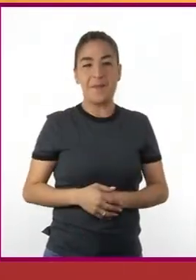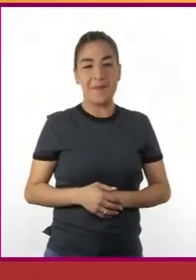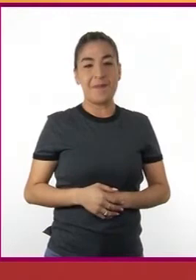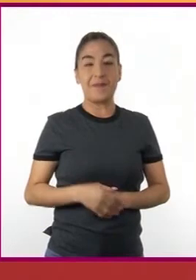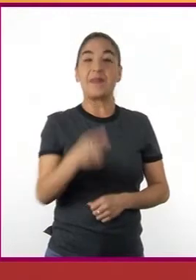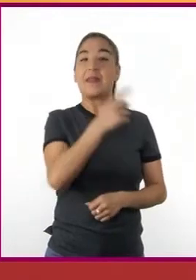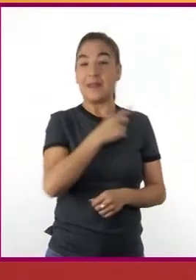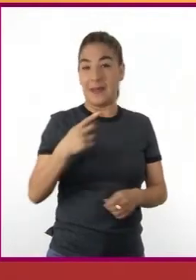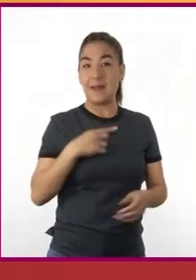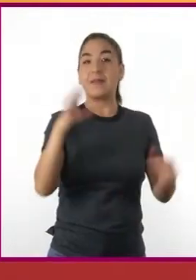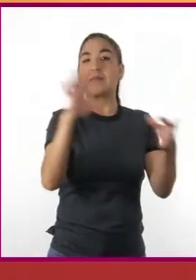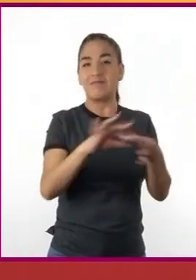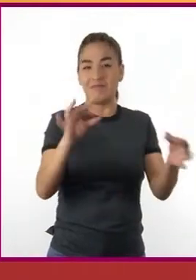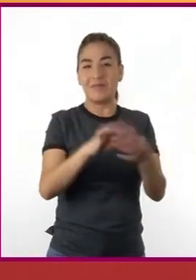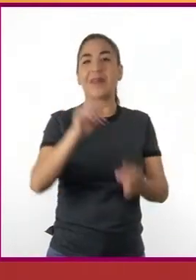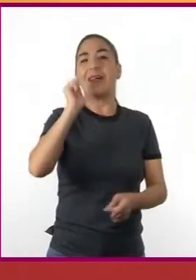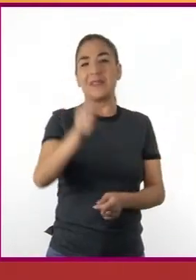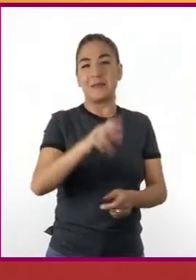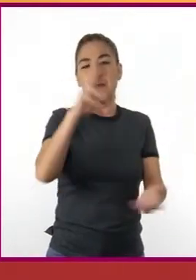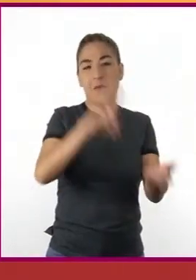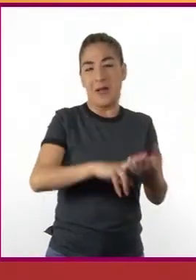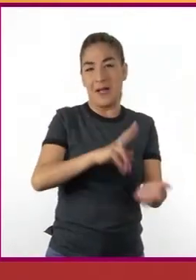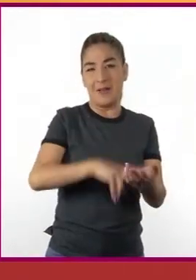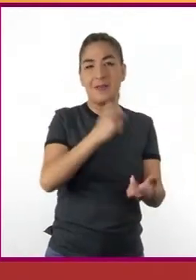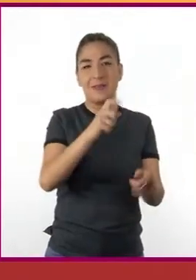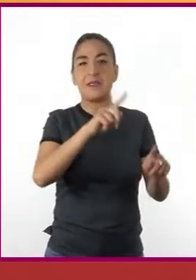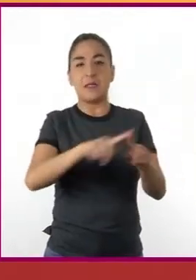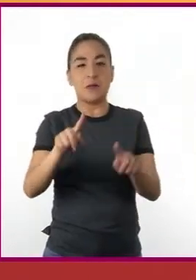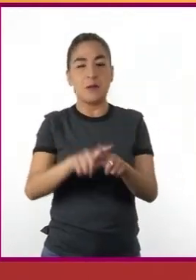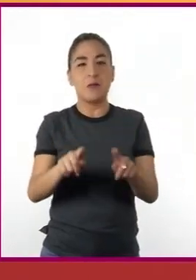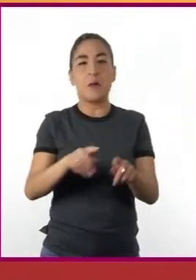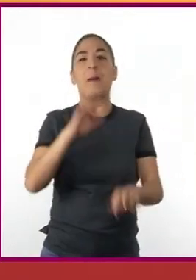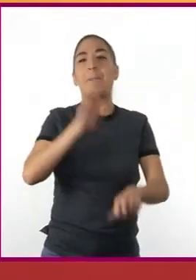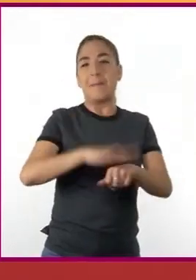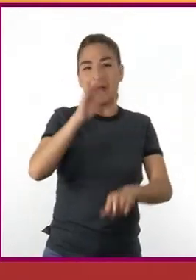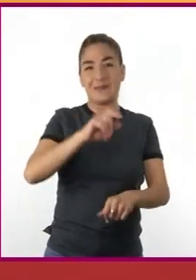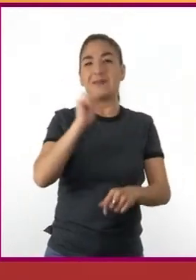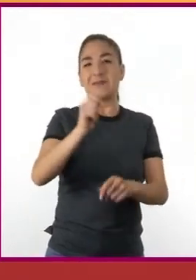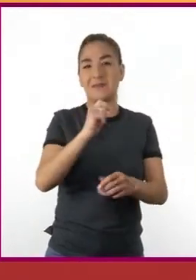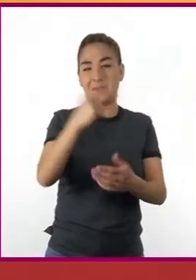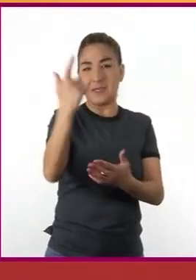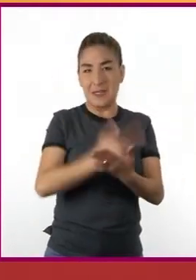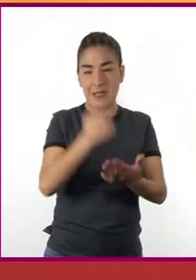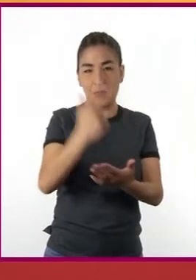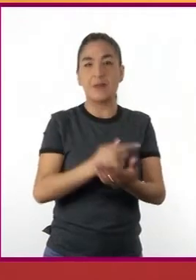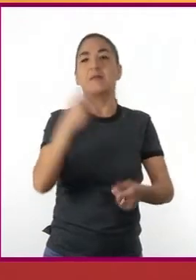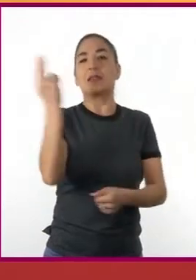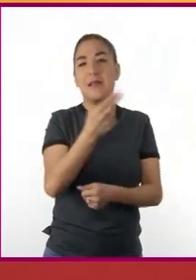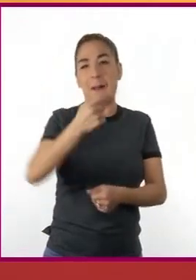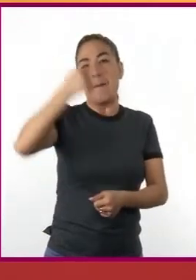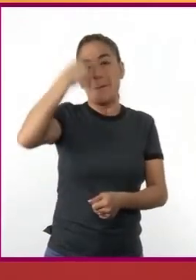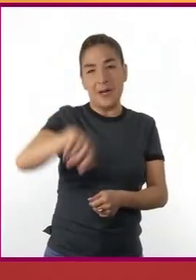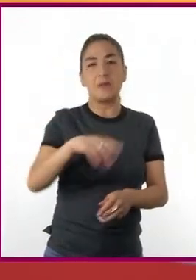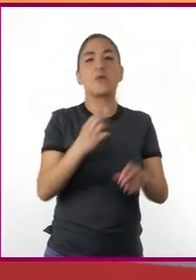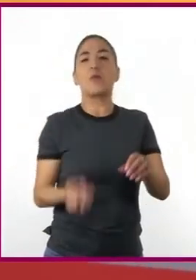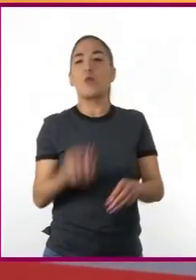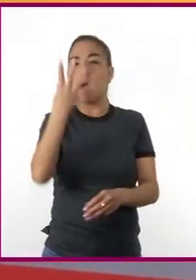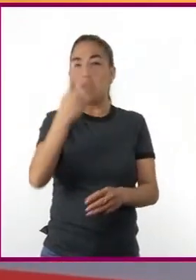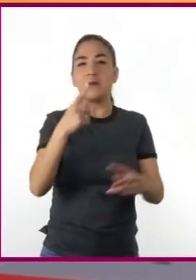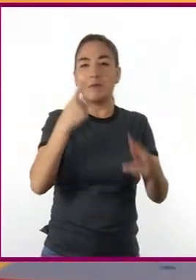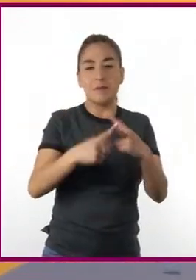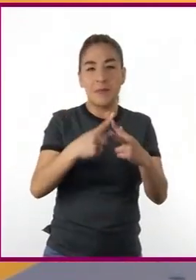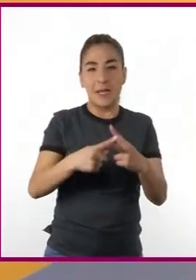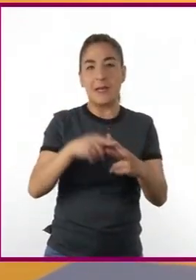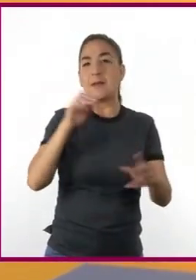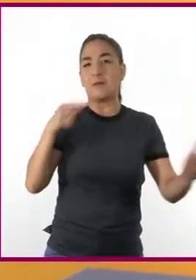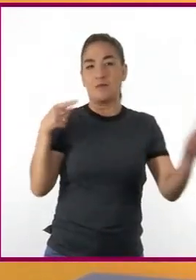que este es un valor referencial, ya que se involucran más operaciones y más datos necesarios para calcularlo con